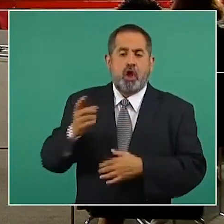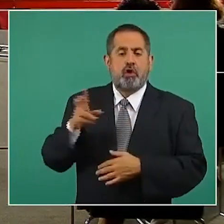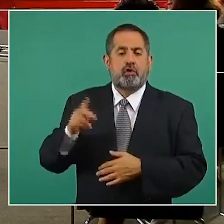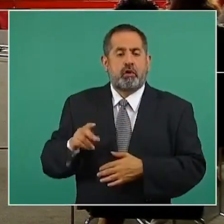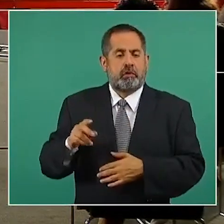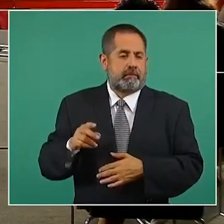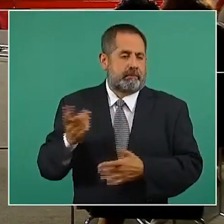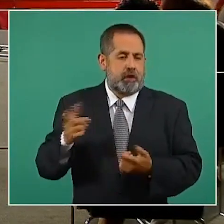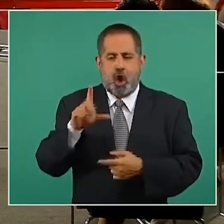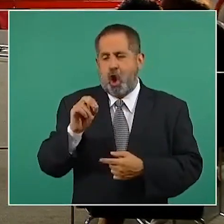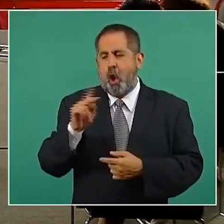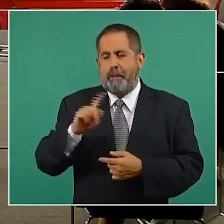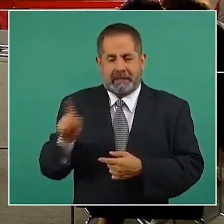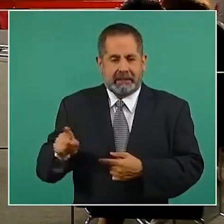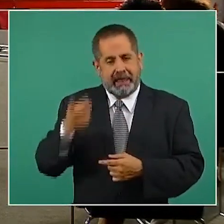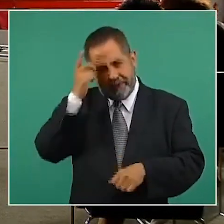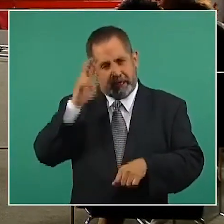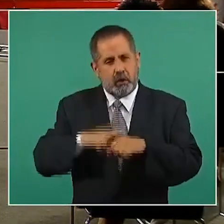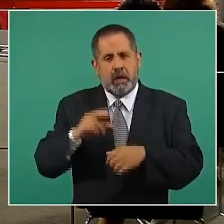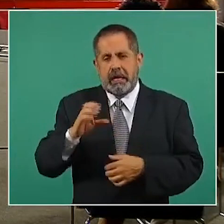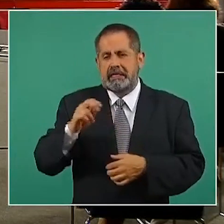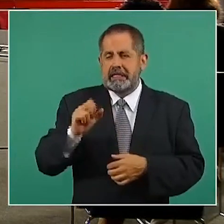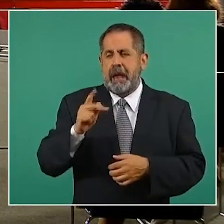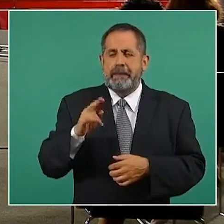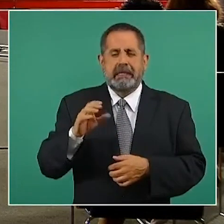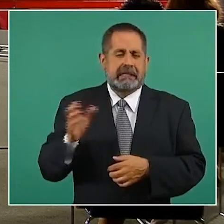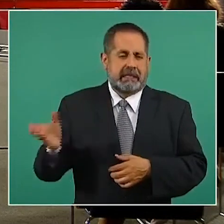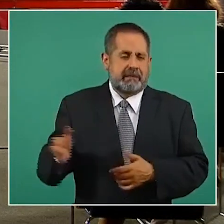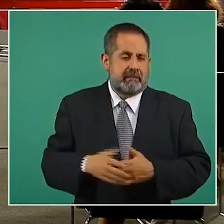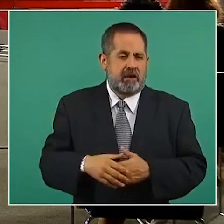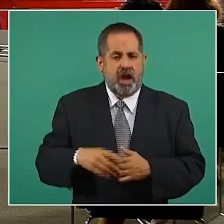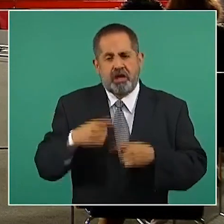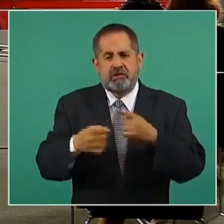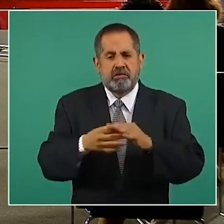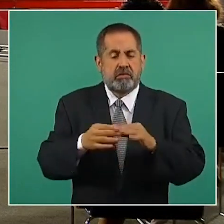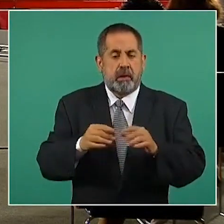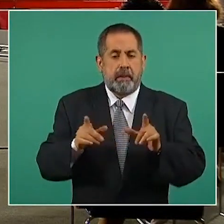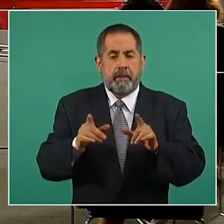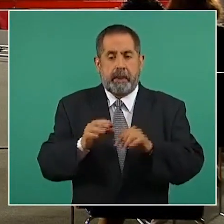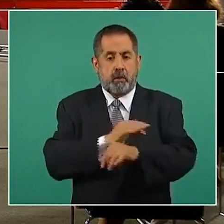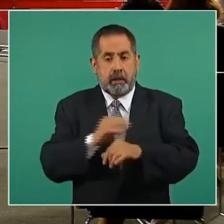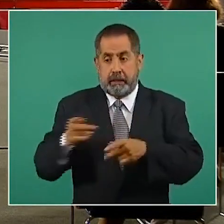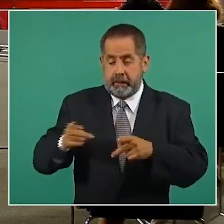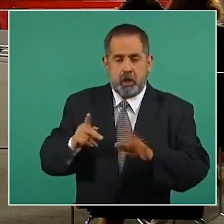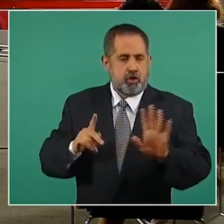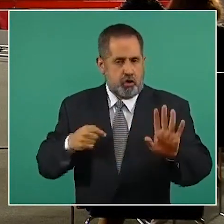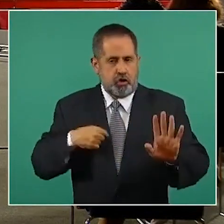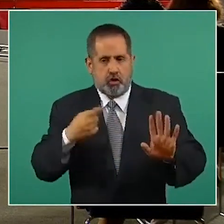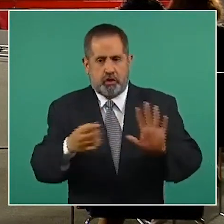Ridaura, director general de Senaprece, nos comentará sobre la vacunación. Quiero brevemente, mientras él se prepara,